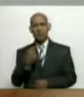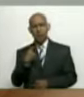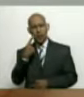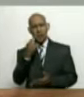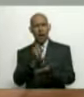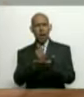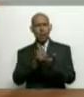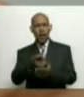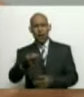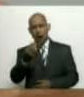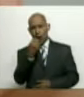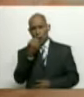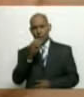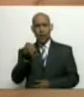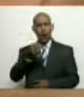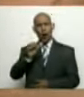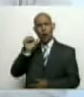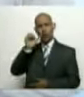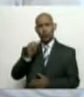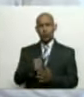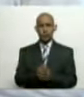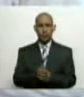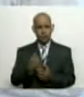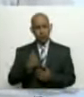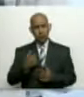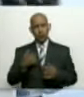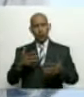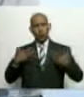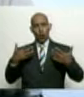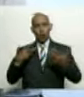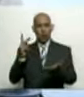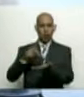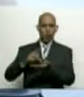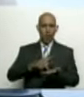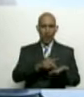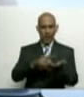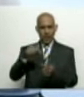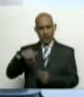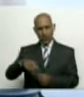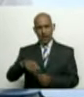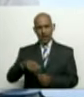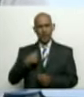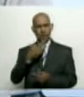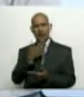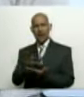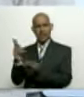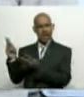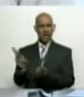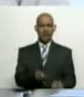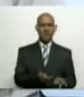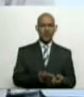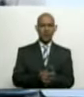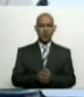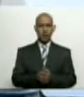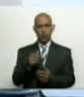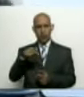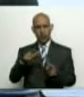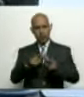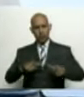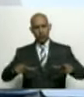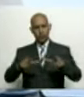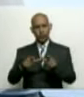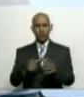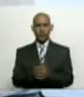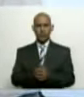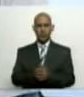de platos típicos de Caracas. Estoy contento de participar aquí, gracias pues, por la invitación que me hicieron. Ya estoy